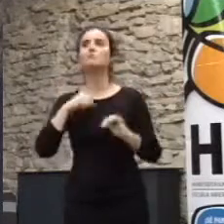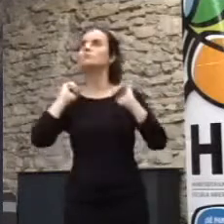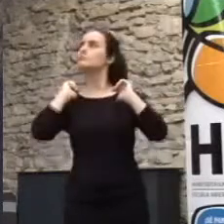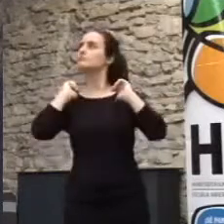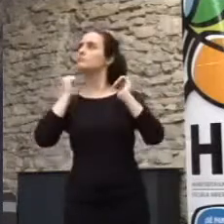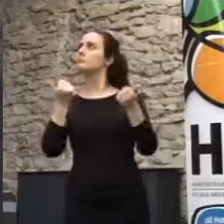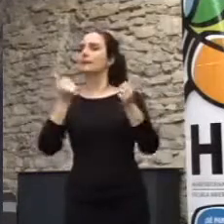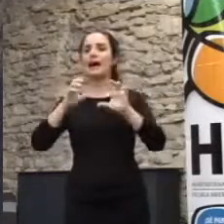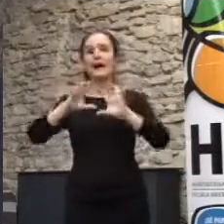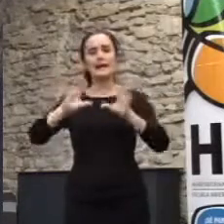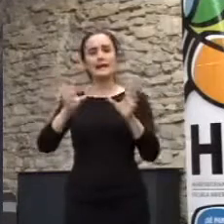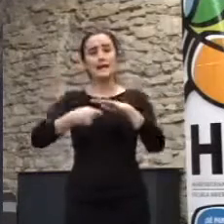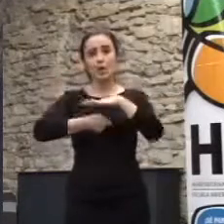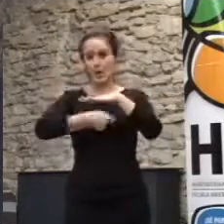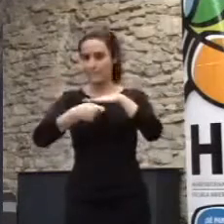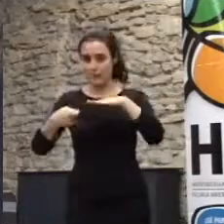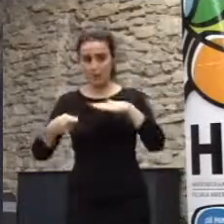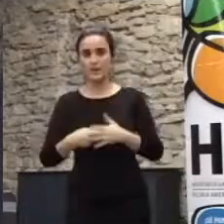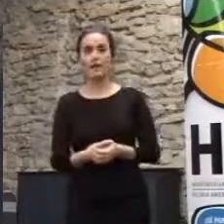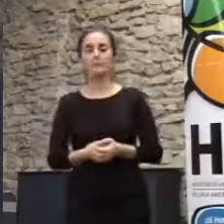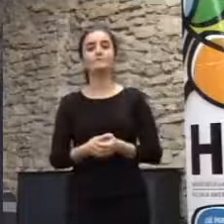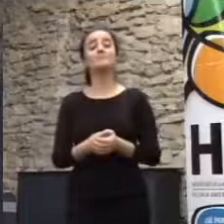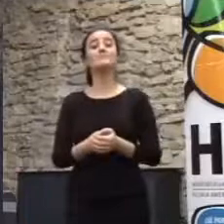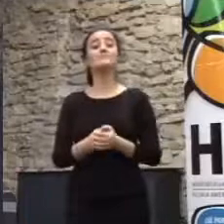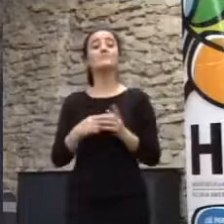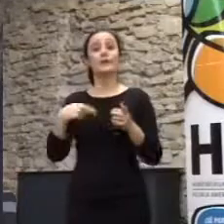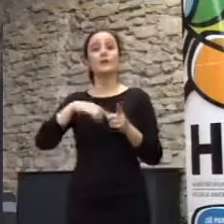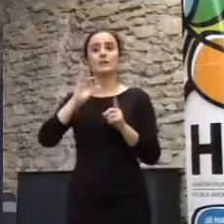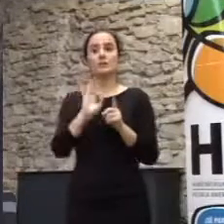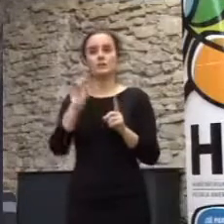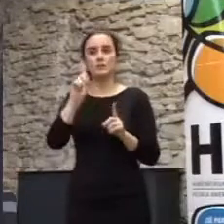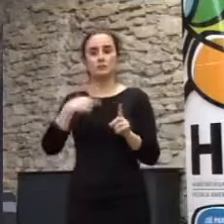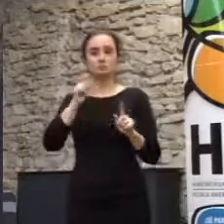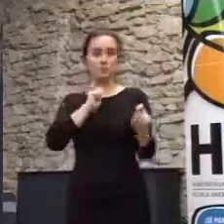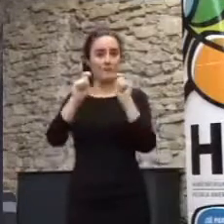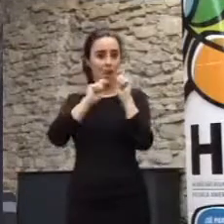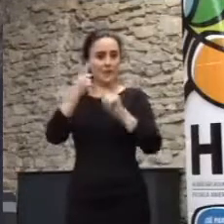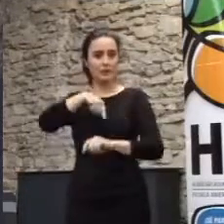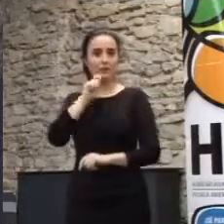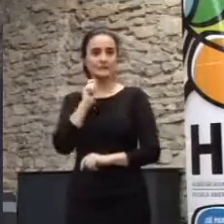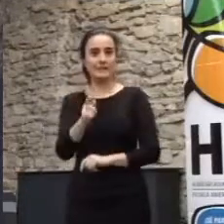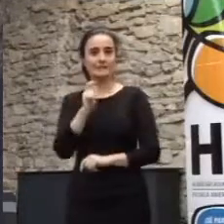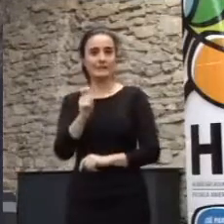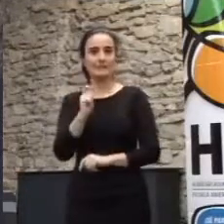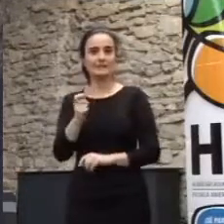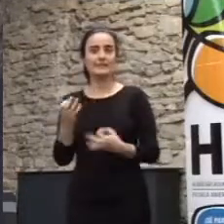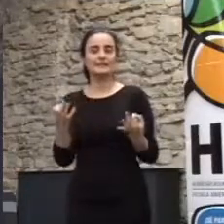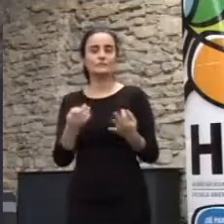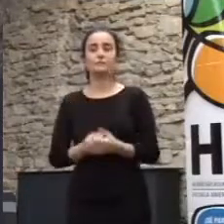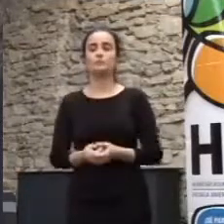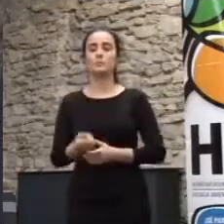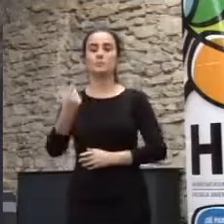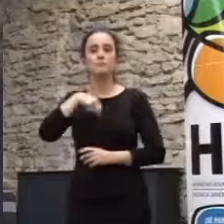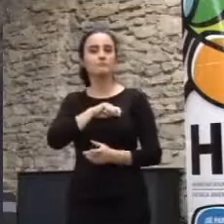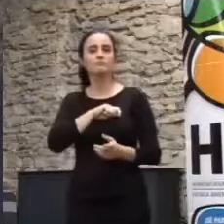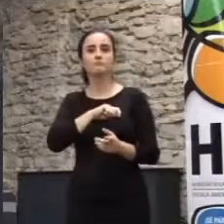en Radio Vitoria, como todo el mundo, como becaria. Y luego una cosa que hacemos mucho los periodistas es que damos miles